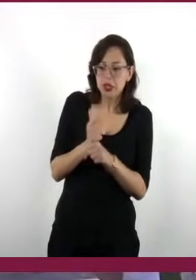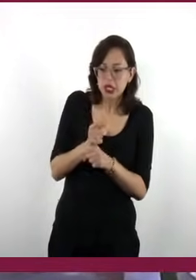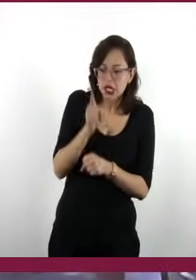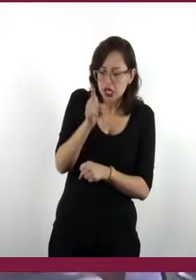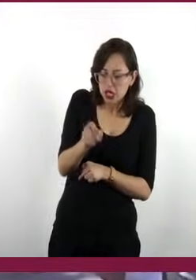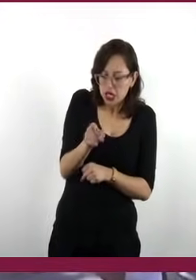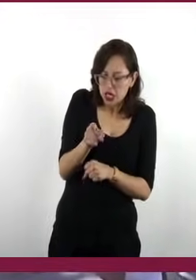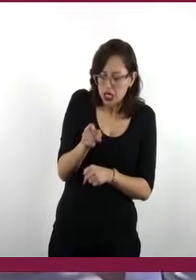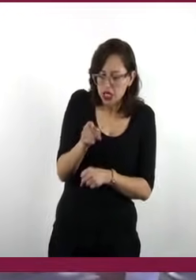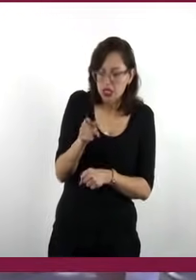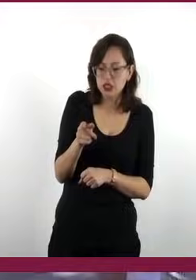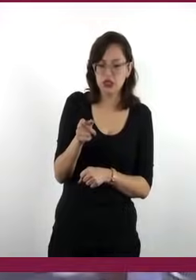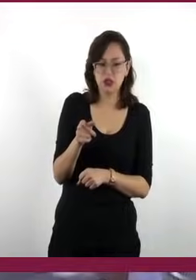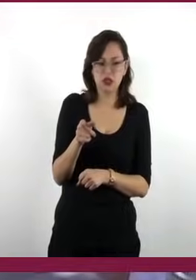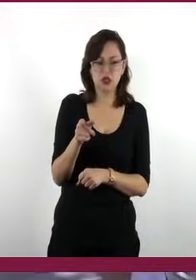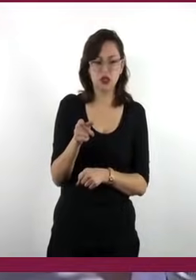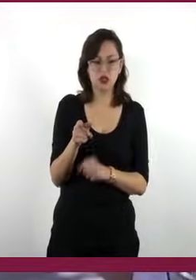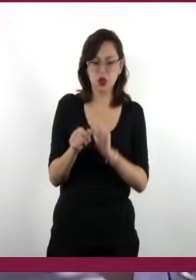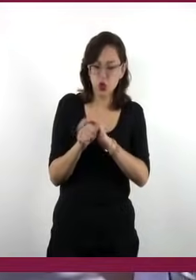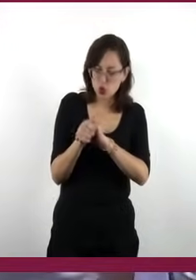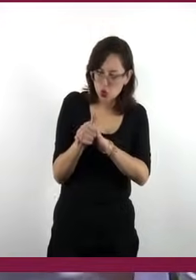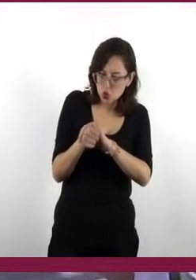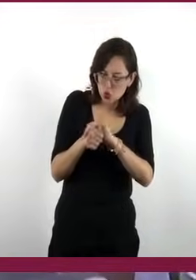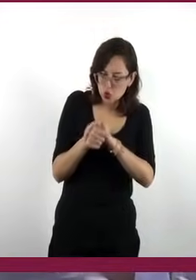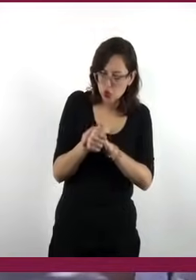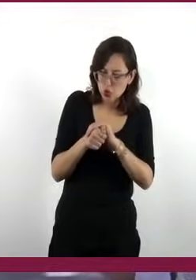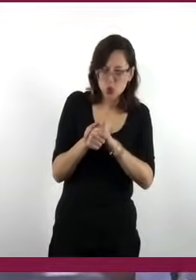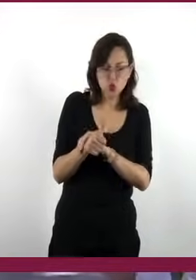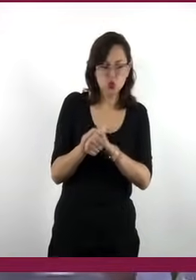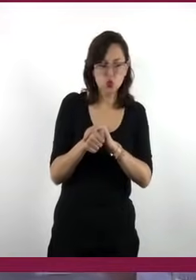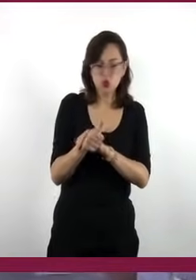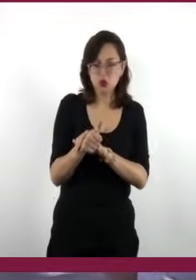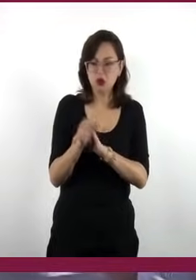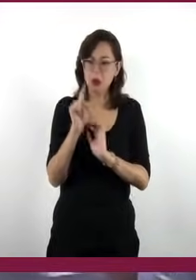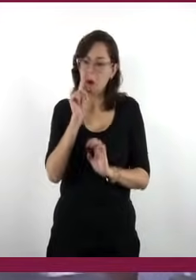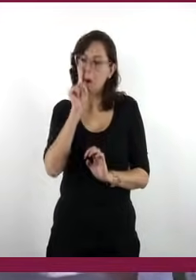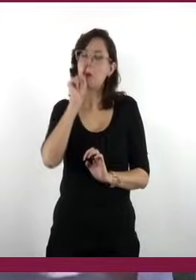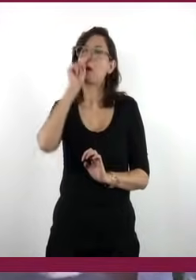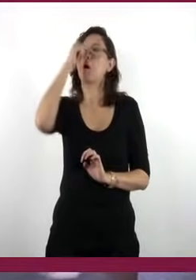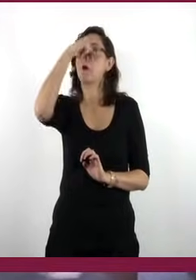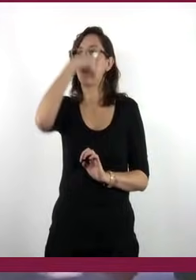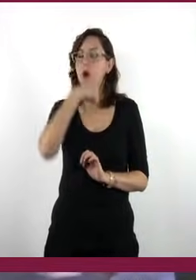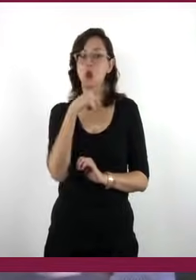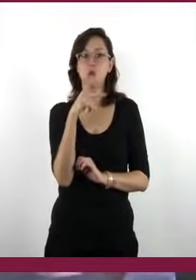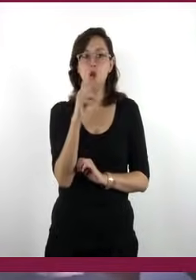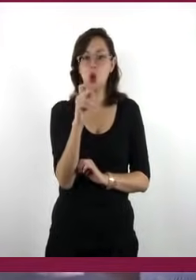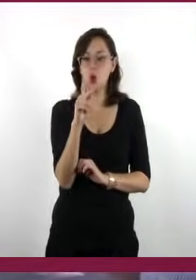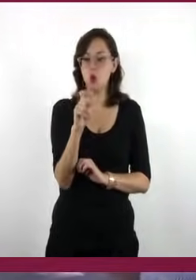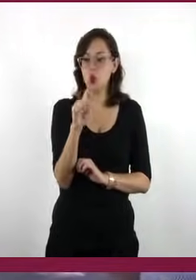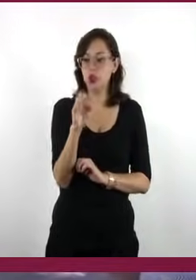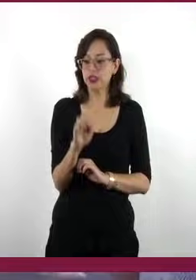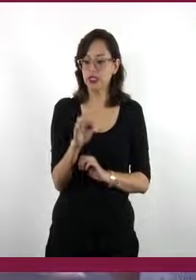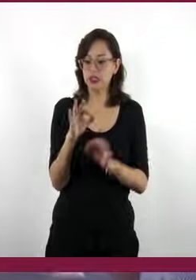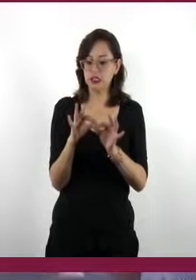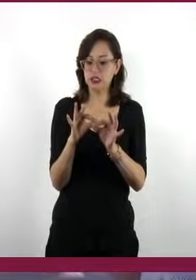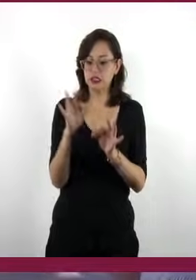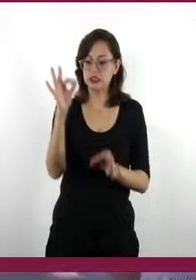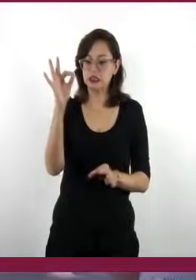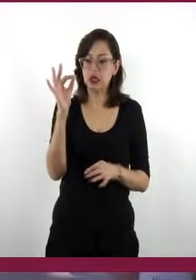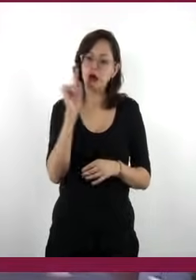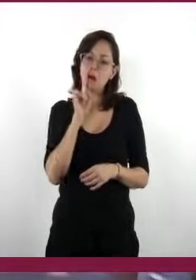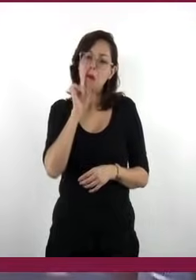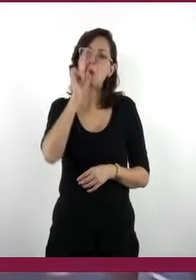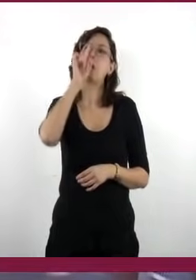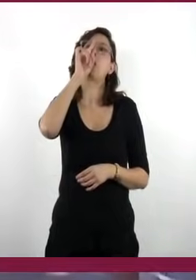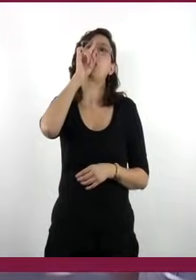una tortuga con popotes y la tratamos de ayudar. ¿Con popotes en dónde? En la nariz.